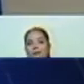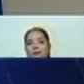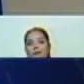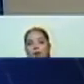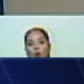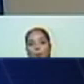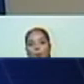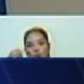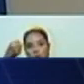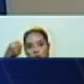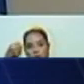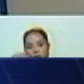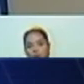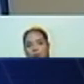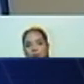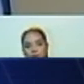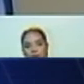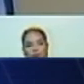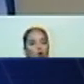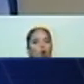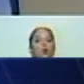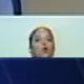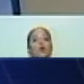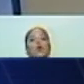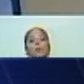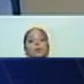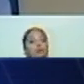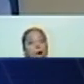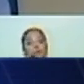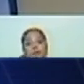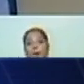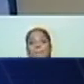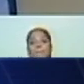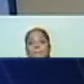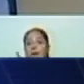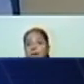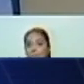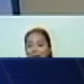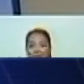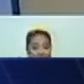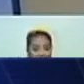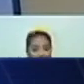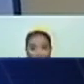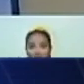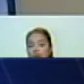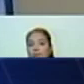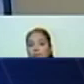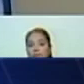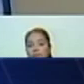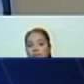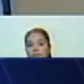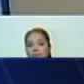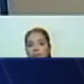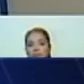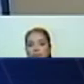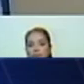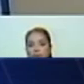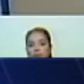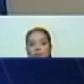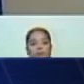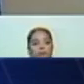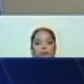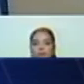Público. Por lo tanto, lo primero que quiero anunciar es que de forma inmediata hemos